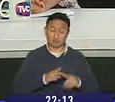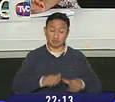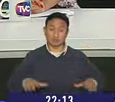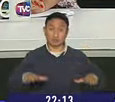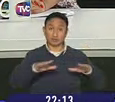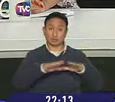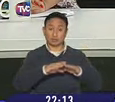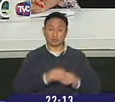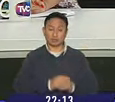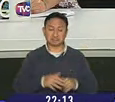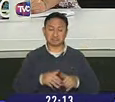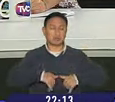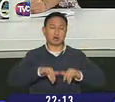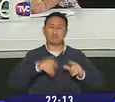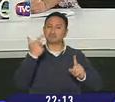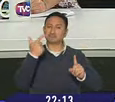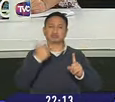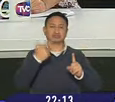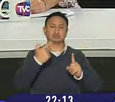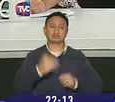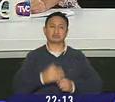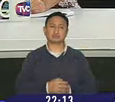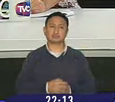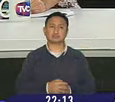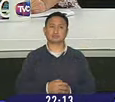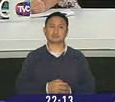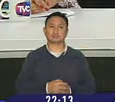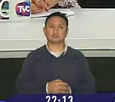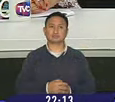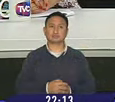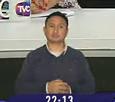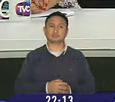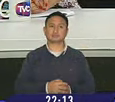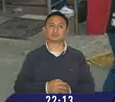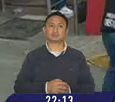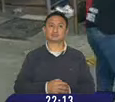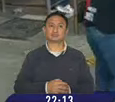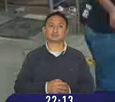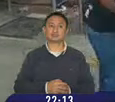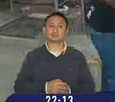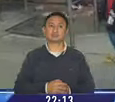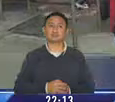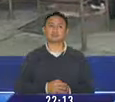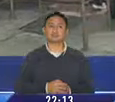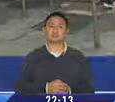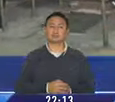fronteriza, se registró un nuevo asesinato al estilo sicariato.